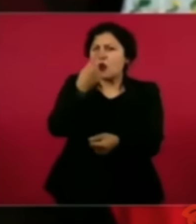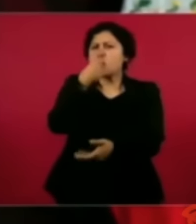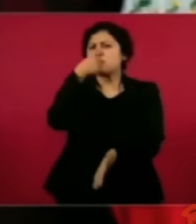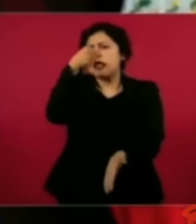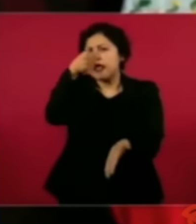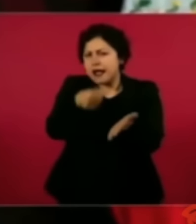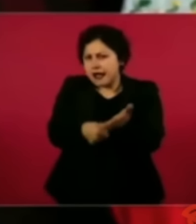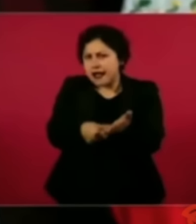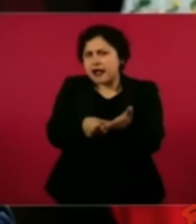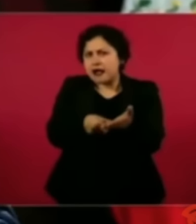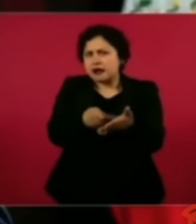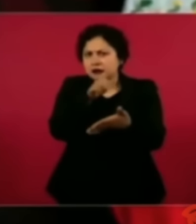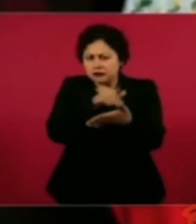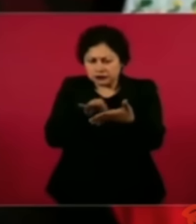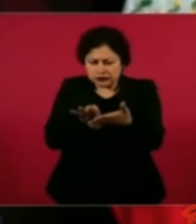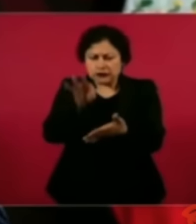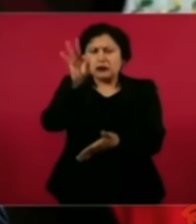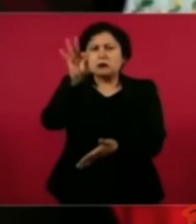no he podido